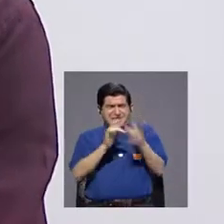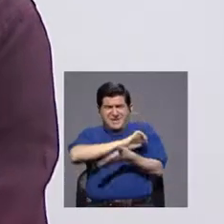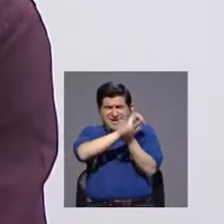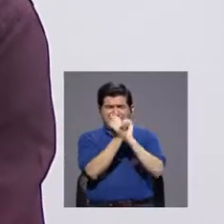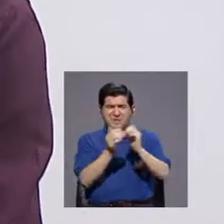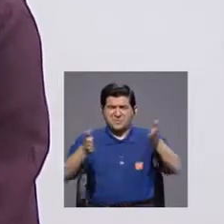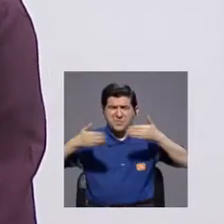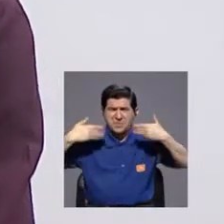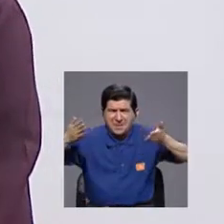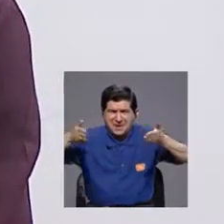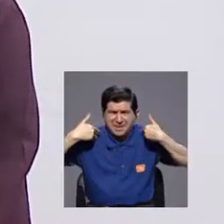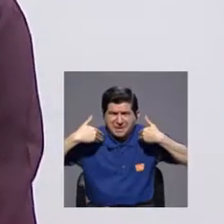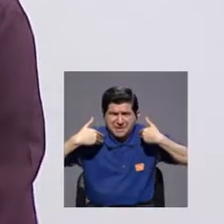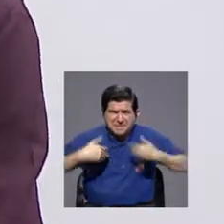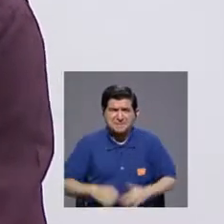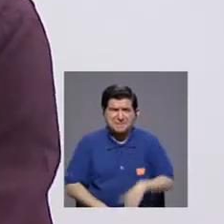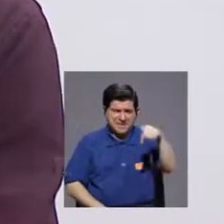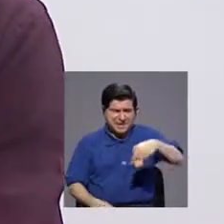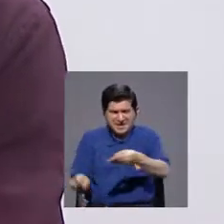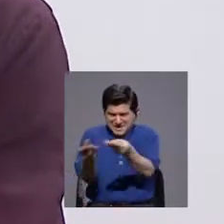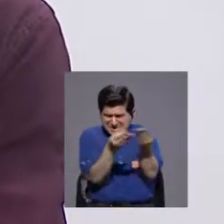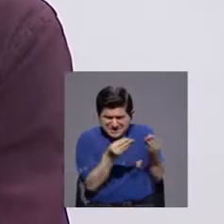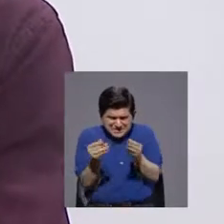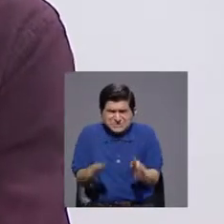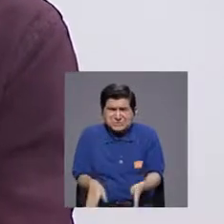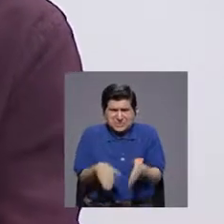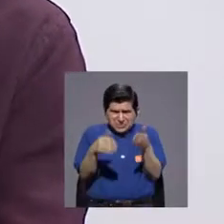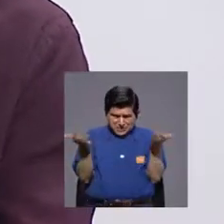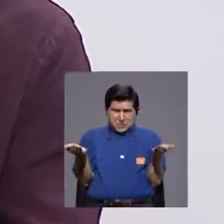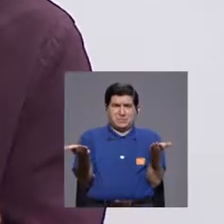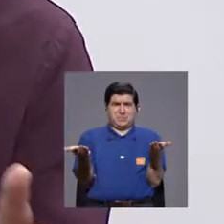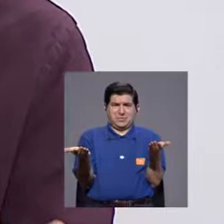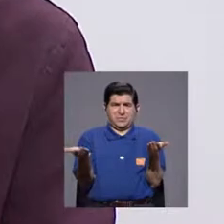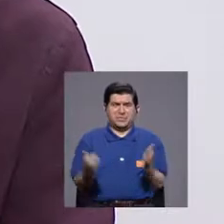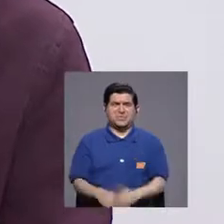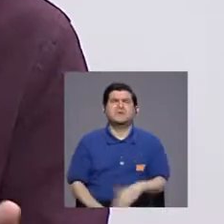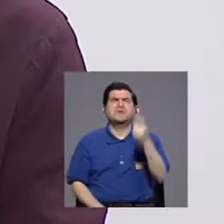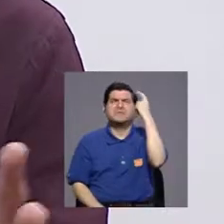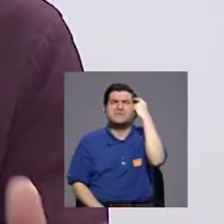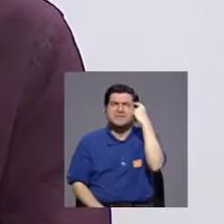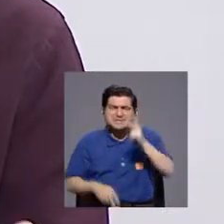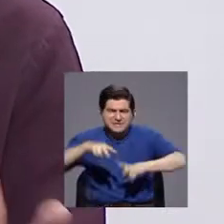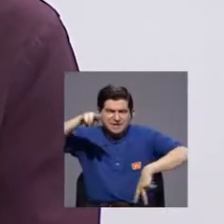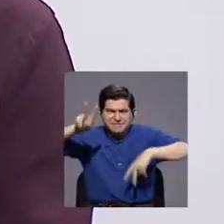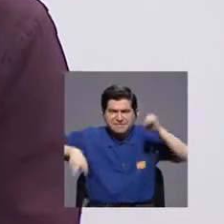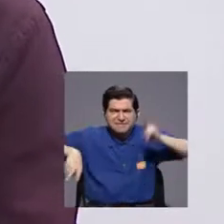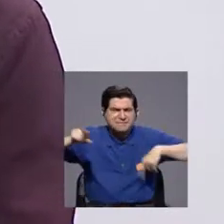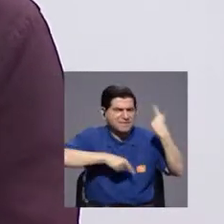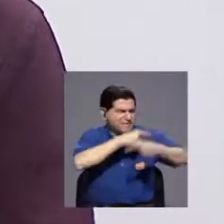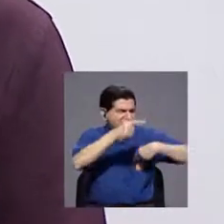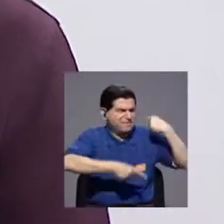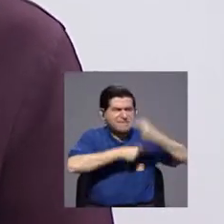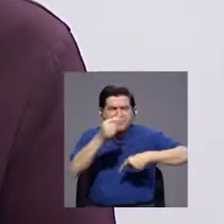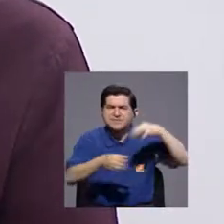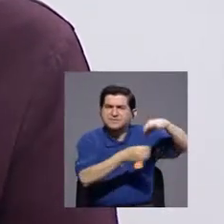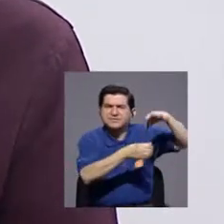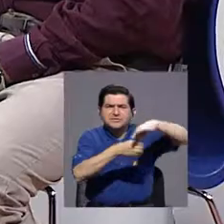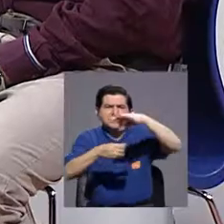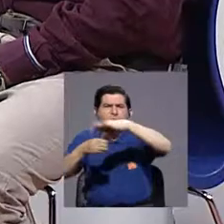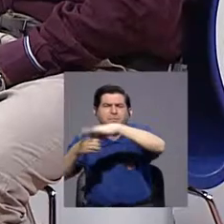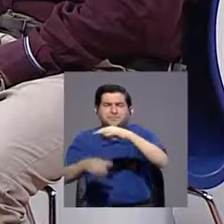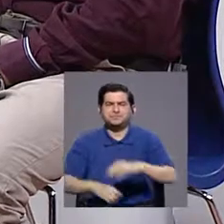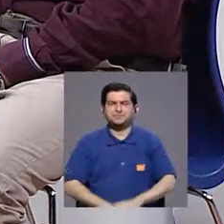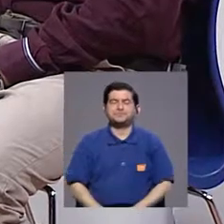climático en nuestro suelo eso es una cosa hablemos de variación genética la importancia de variación genética en los cultivos también